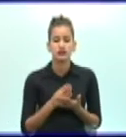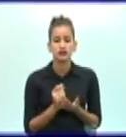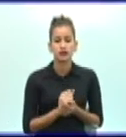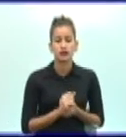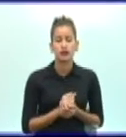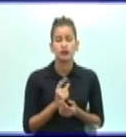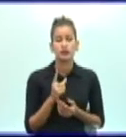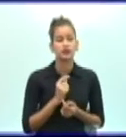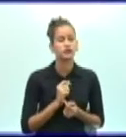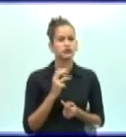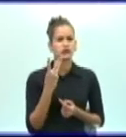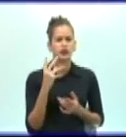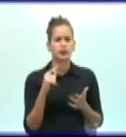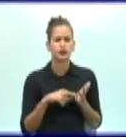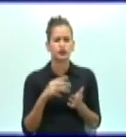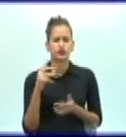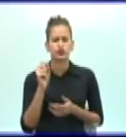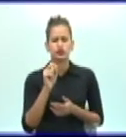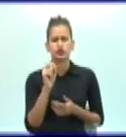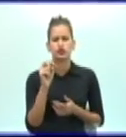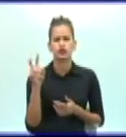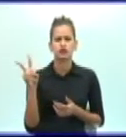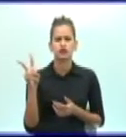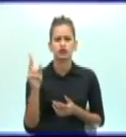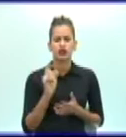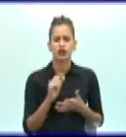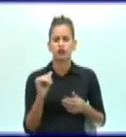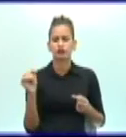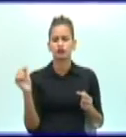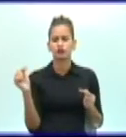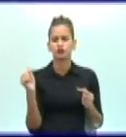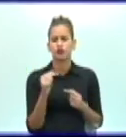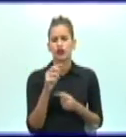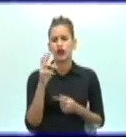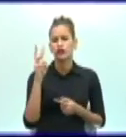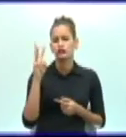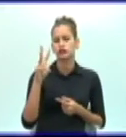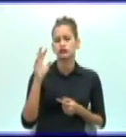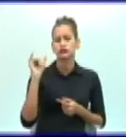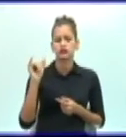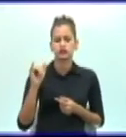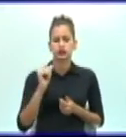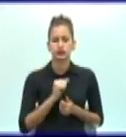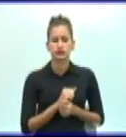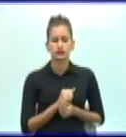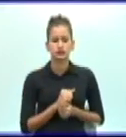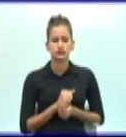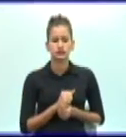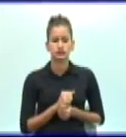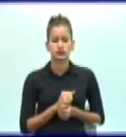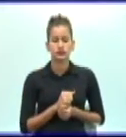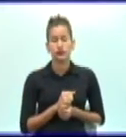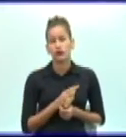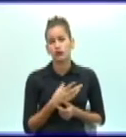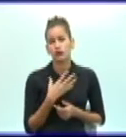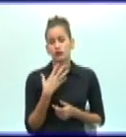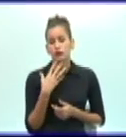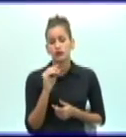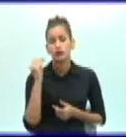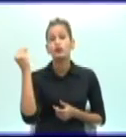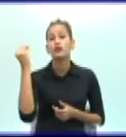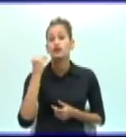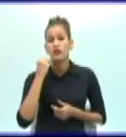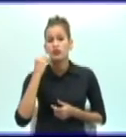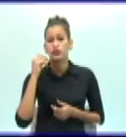igual a 36. Sabemos que 3 docenas es igual a 36. Entonces, lo que hay que